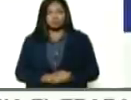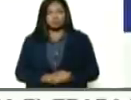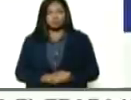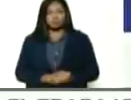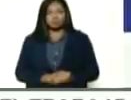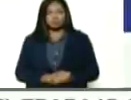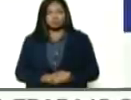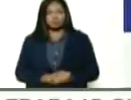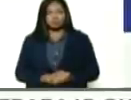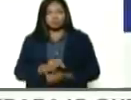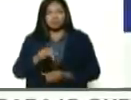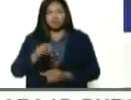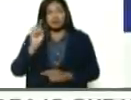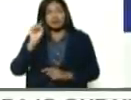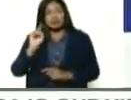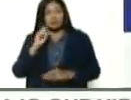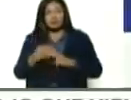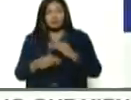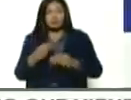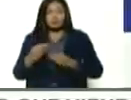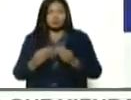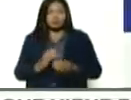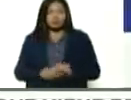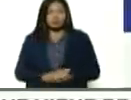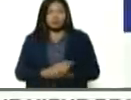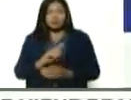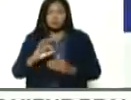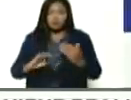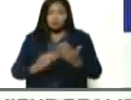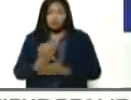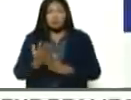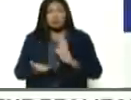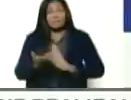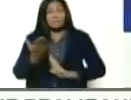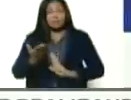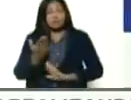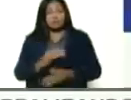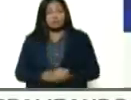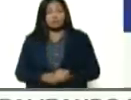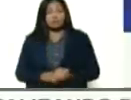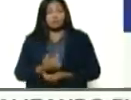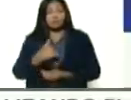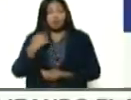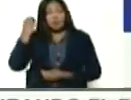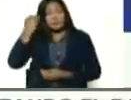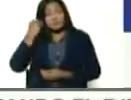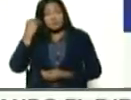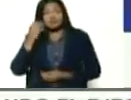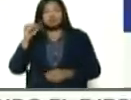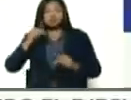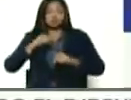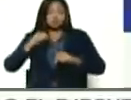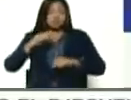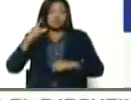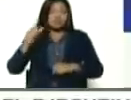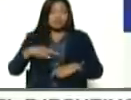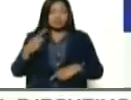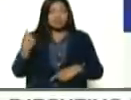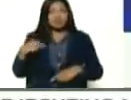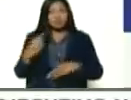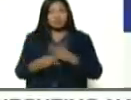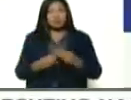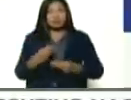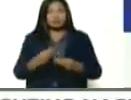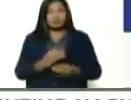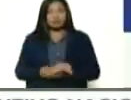eso es necesario eso es fundamental así lo creo de verdad así lo